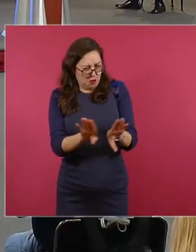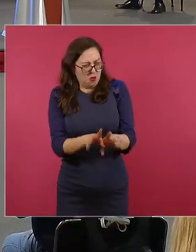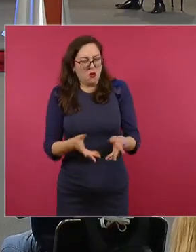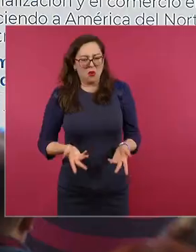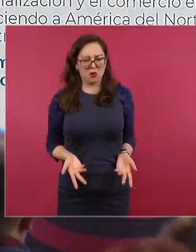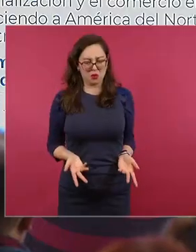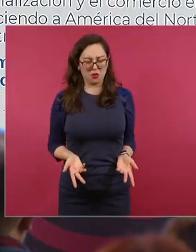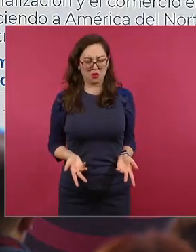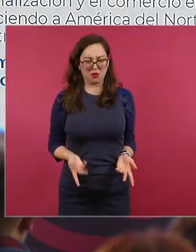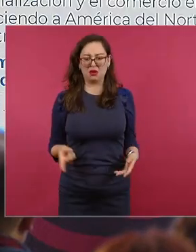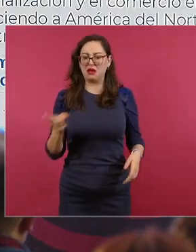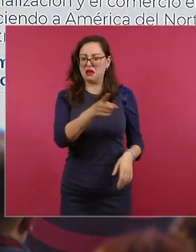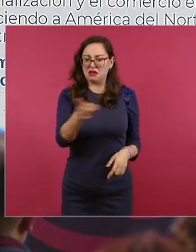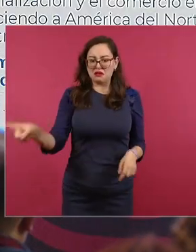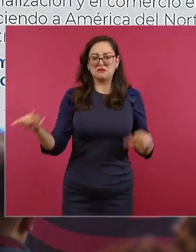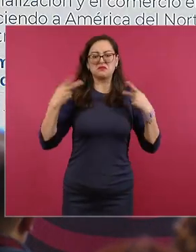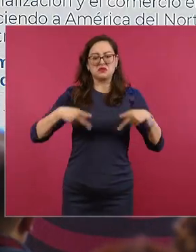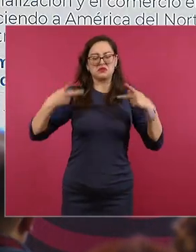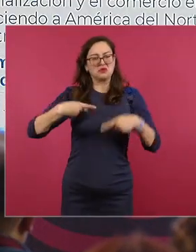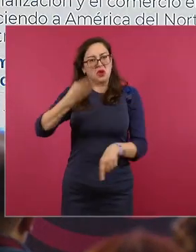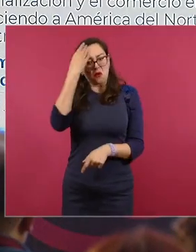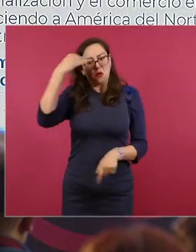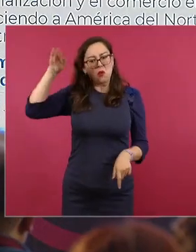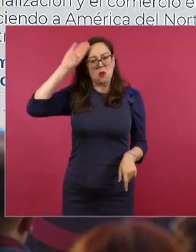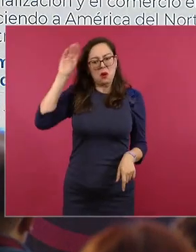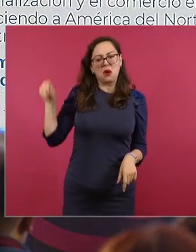¿Y qué culpa tienen los cubanos?